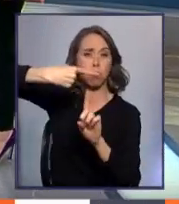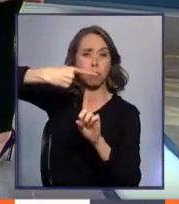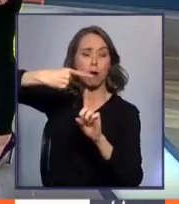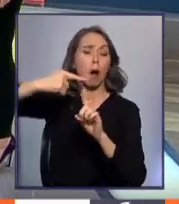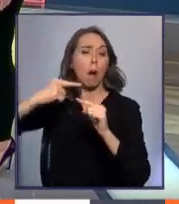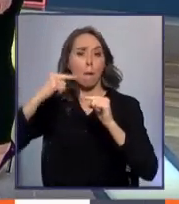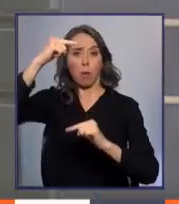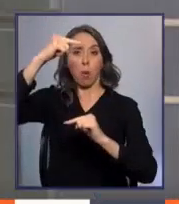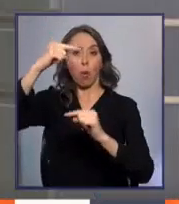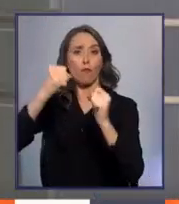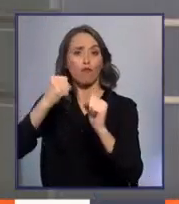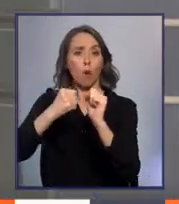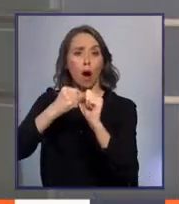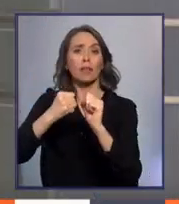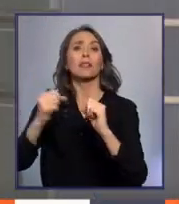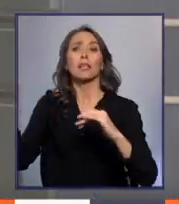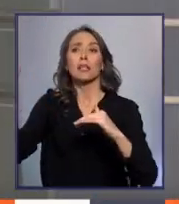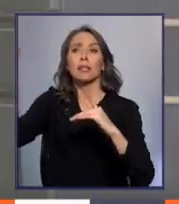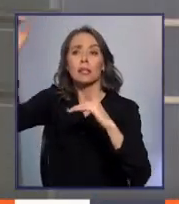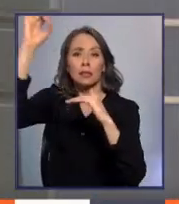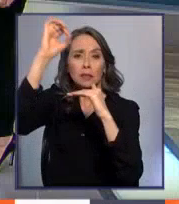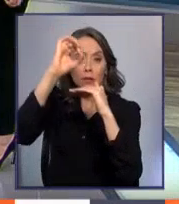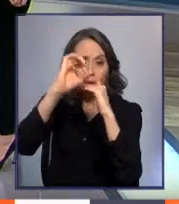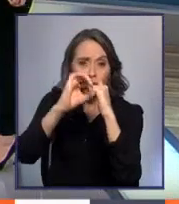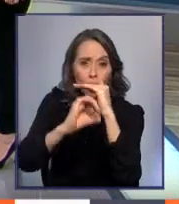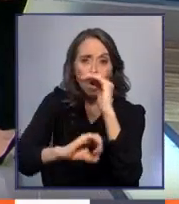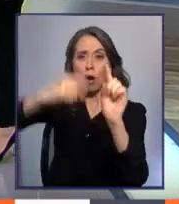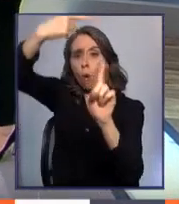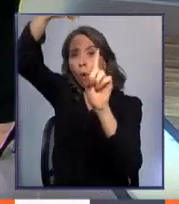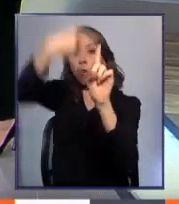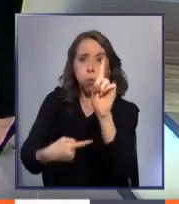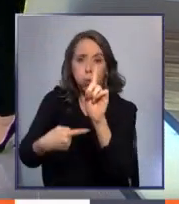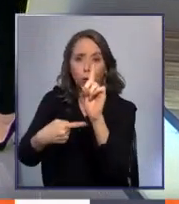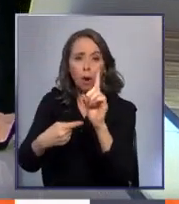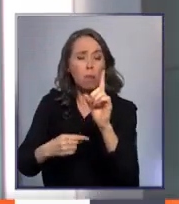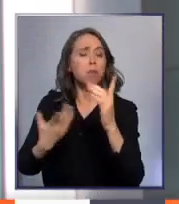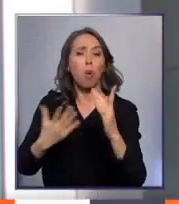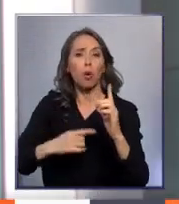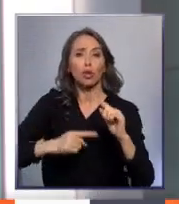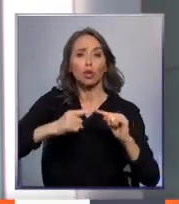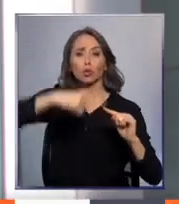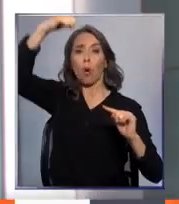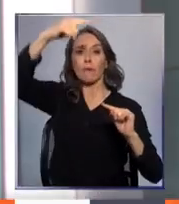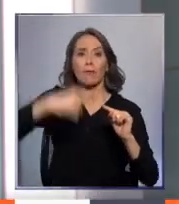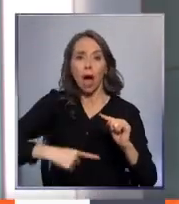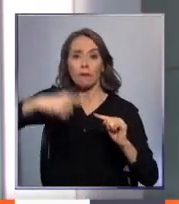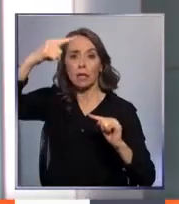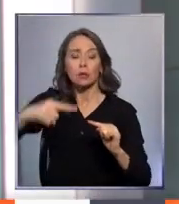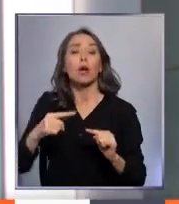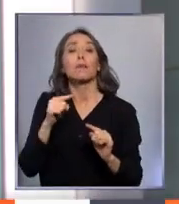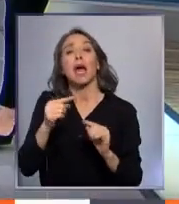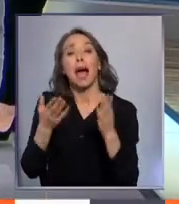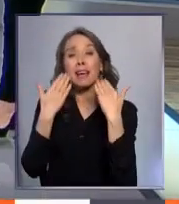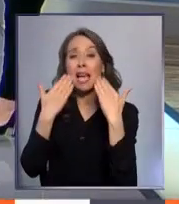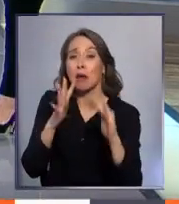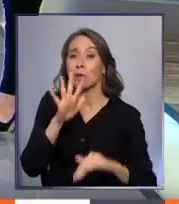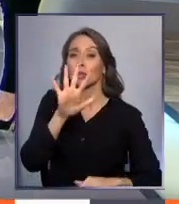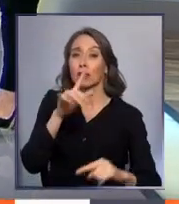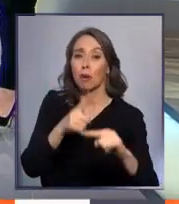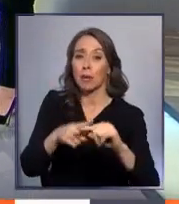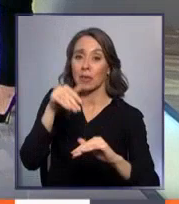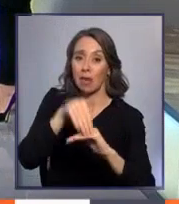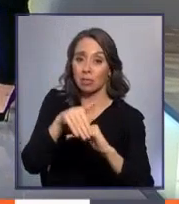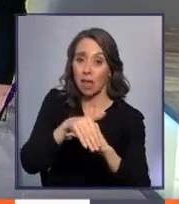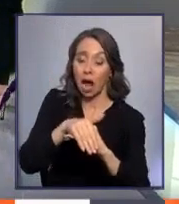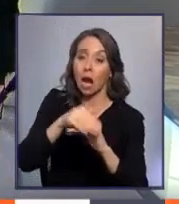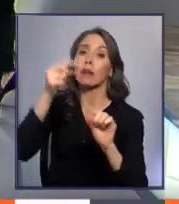se esconde un poquito el sol, la temperatura baja. Eso es verdad, porque la temperatura máxima dura bastante poco. Esperamos a eso ya a las 5:30 de la tarde.